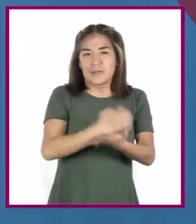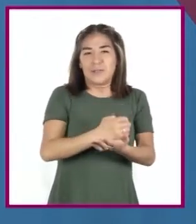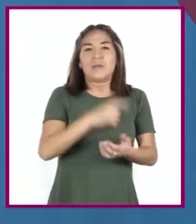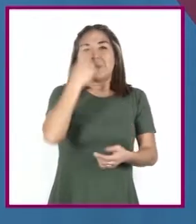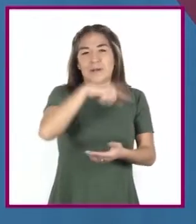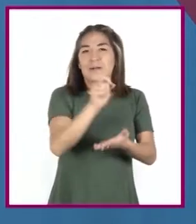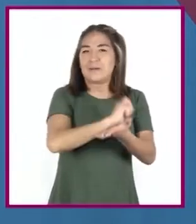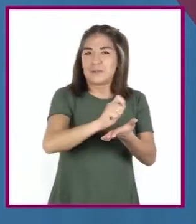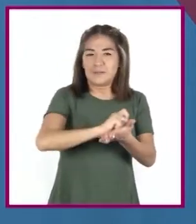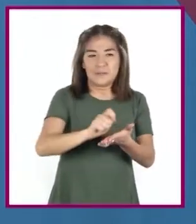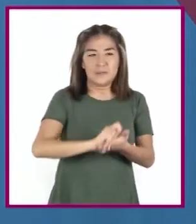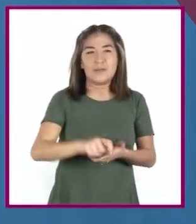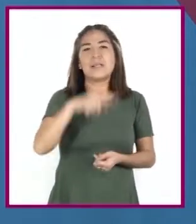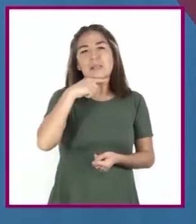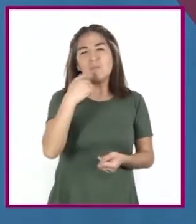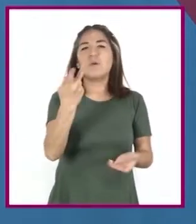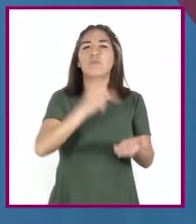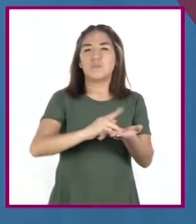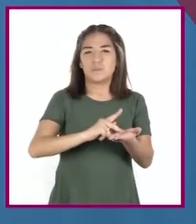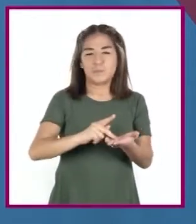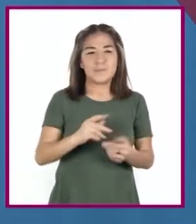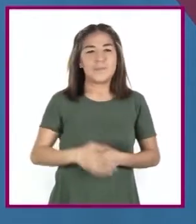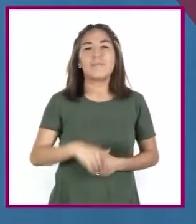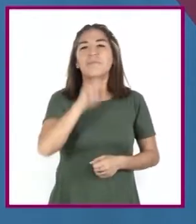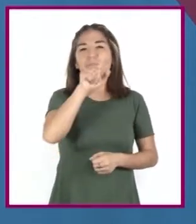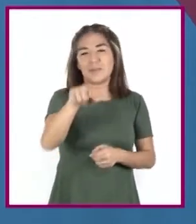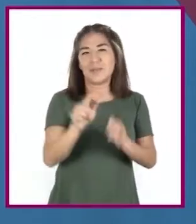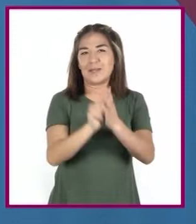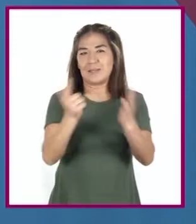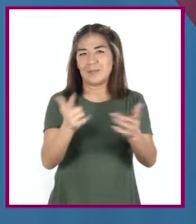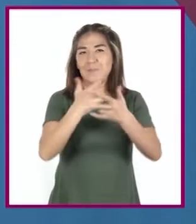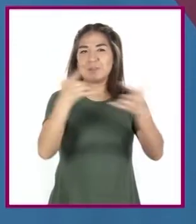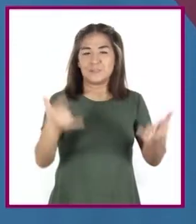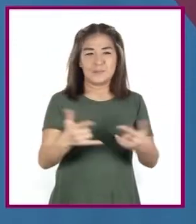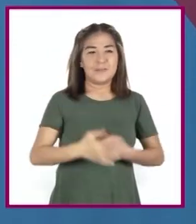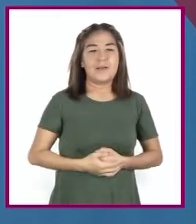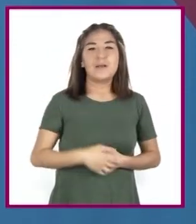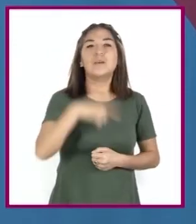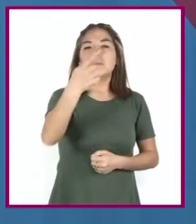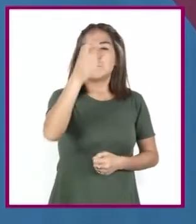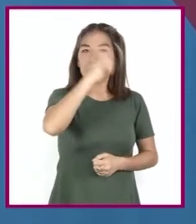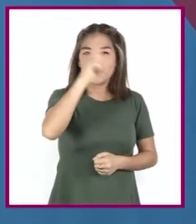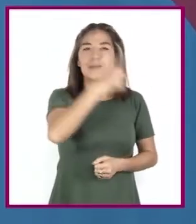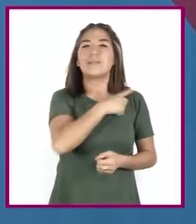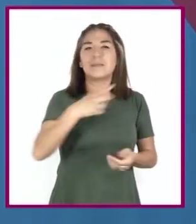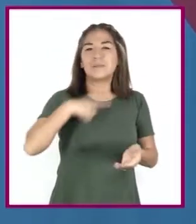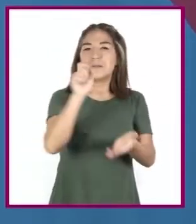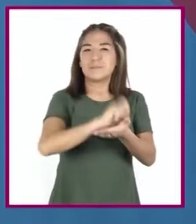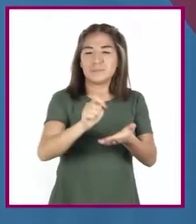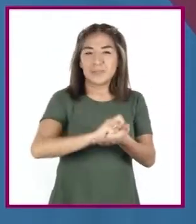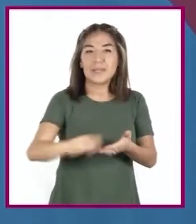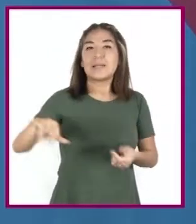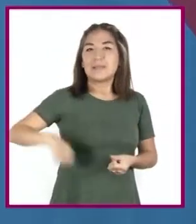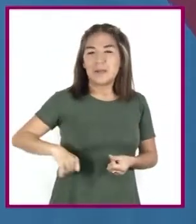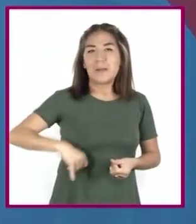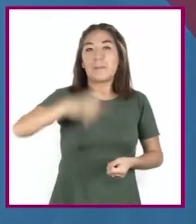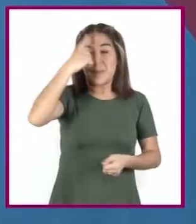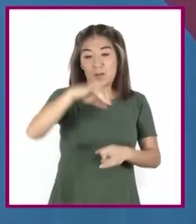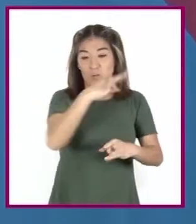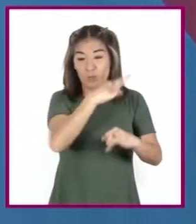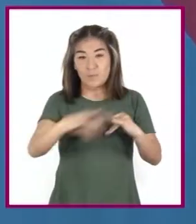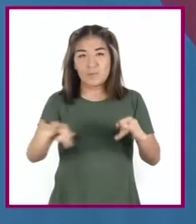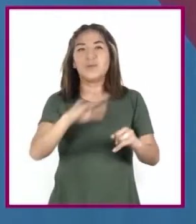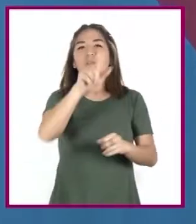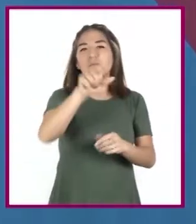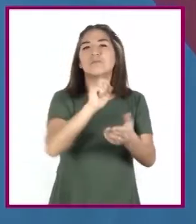para tomar apuntes, lápiz o bolígrafo y su libro de texto. Les sugerimos hacer notas para que al final puedan completar